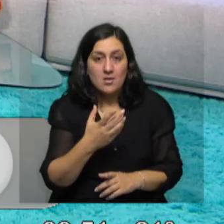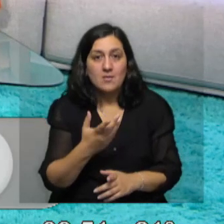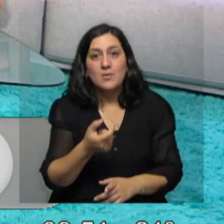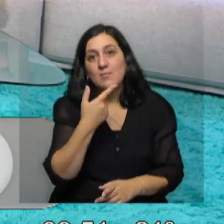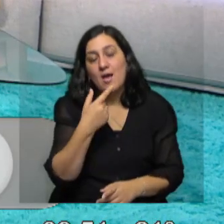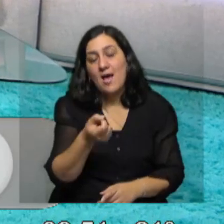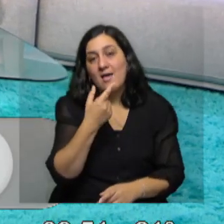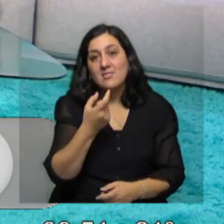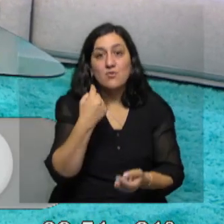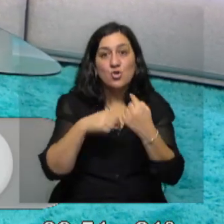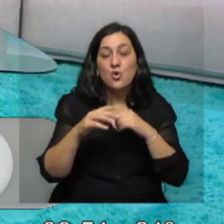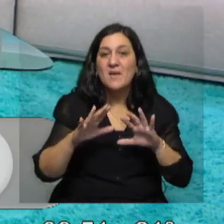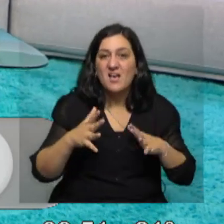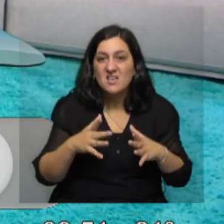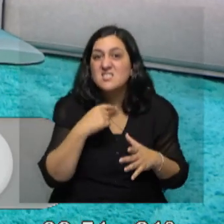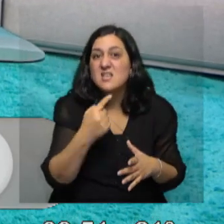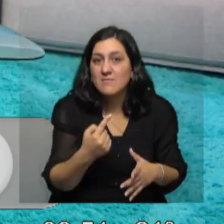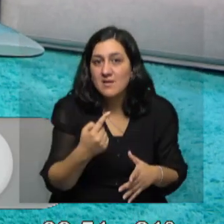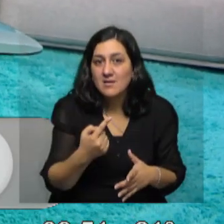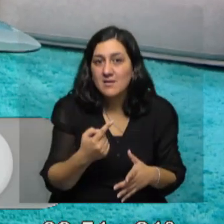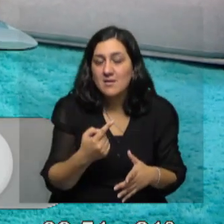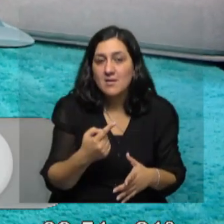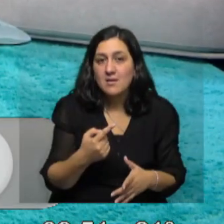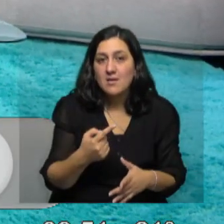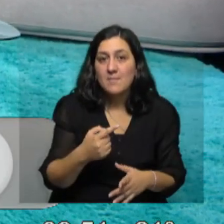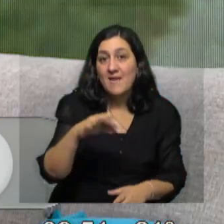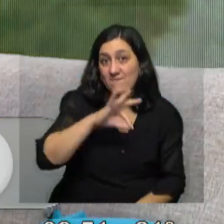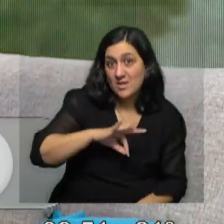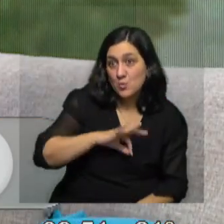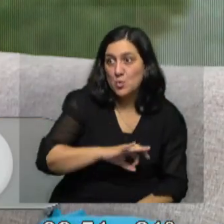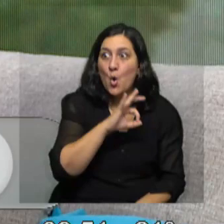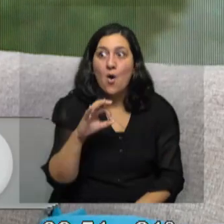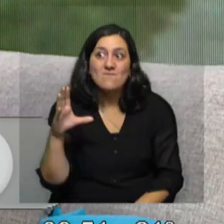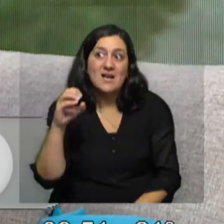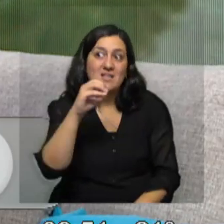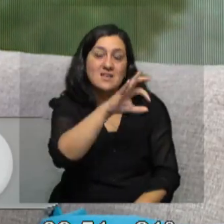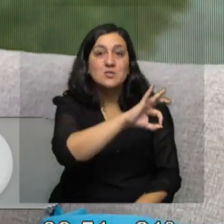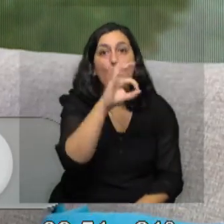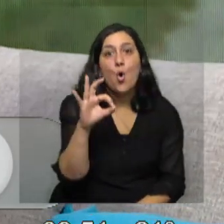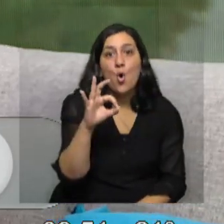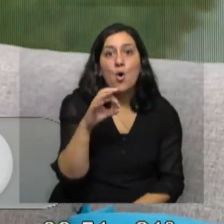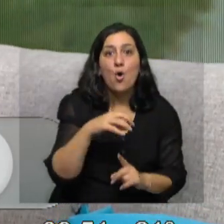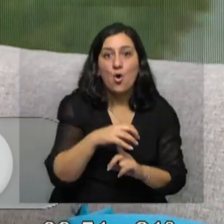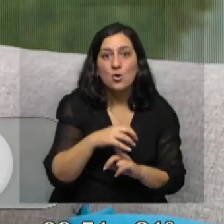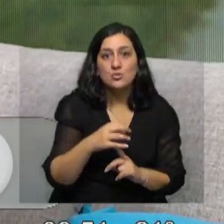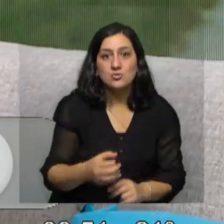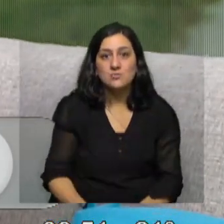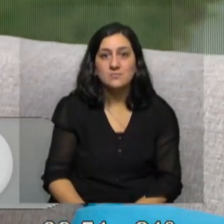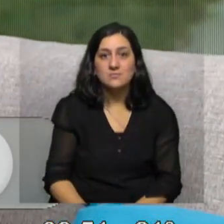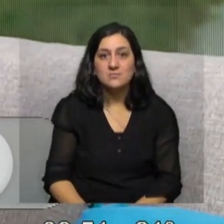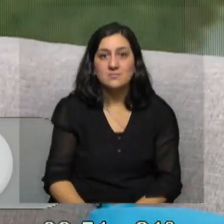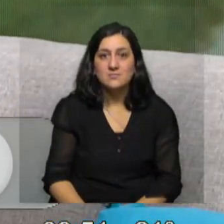Antibióticos, ¿para qué bicho? ¿Para qué se usa? ¿Se usa para virus? ¿Se usa para virus. Bacterias? ¿O se usa para